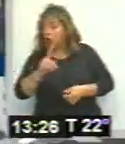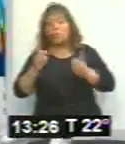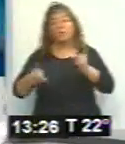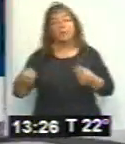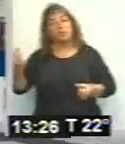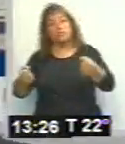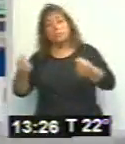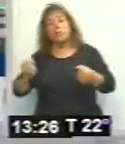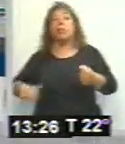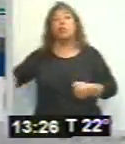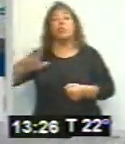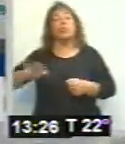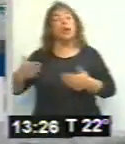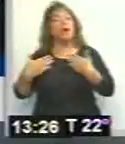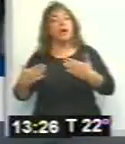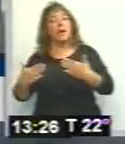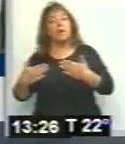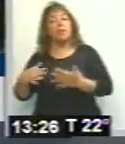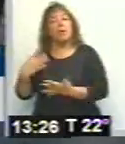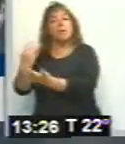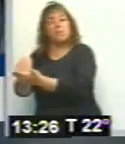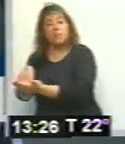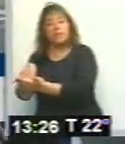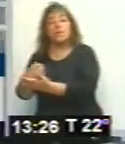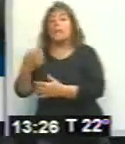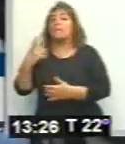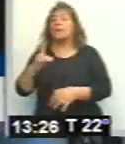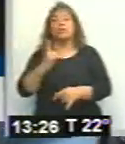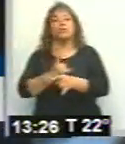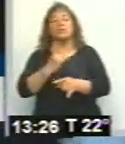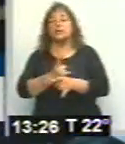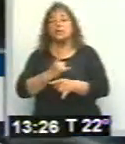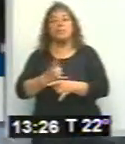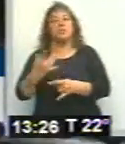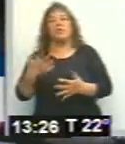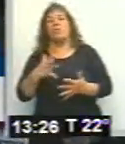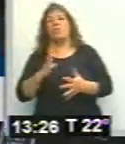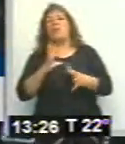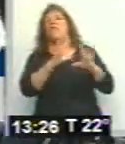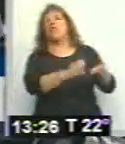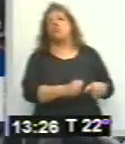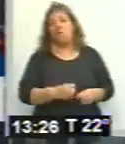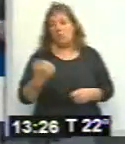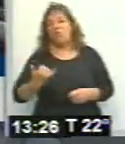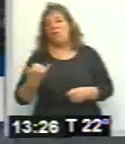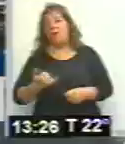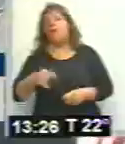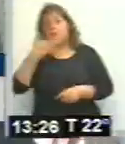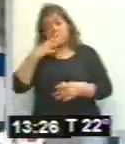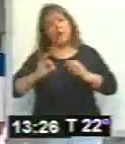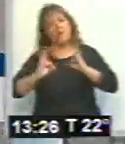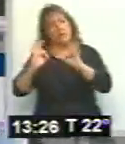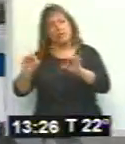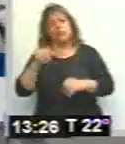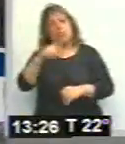sobre los espacios que pueden ocupar, pero siempre hay un abuso, ¿no? Luego del receso, ¿ustedes se van a reunir con los